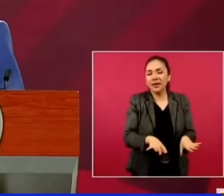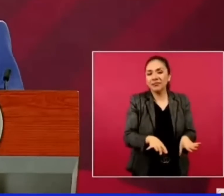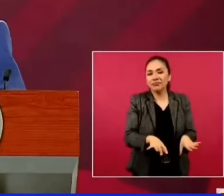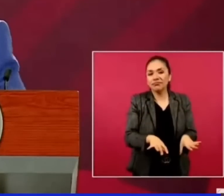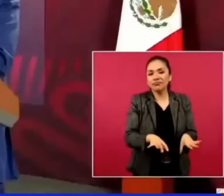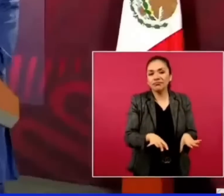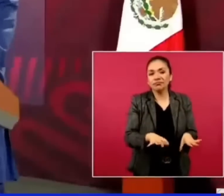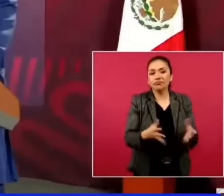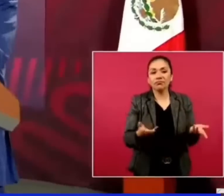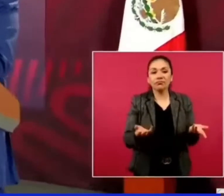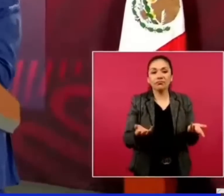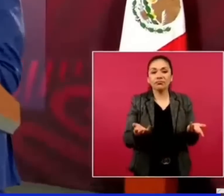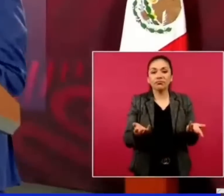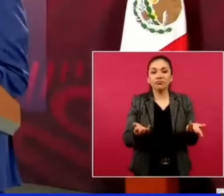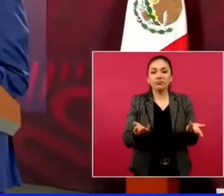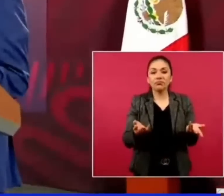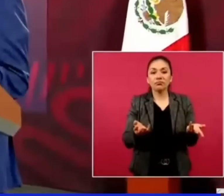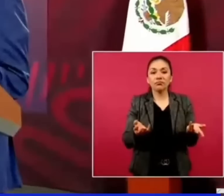en